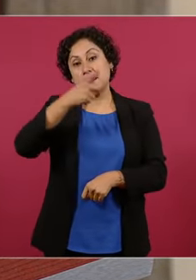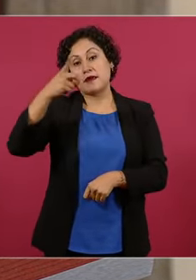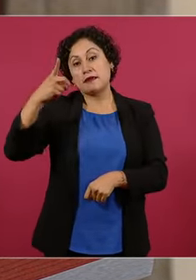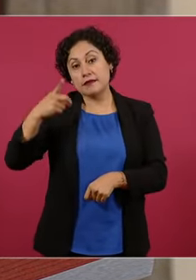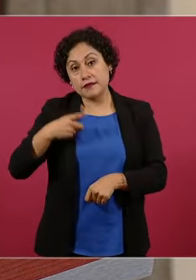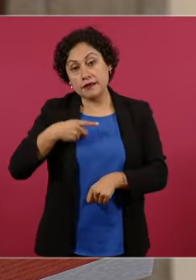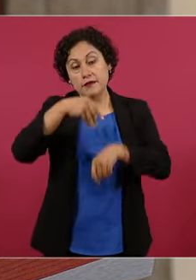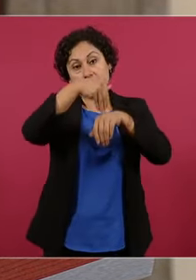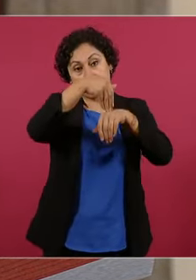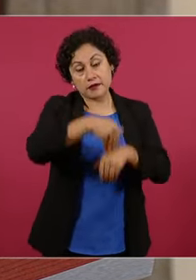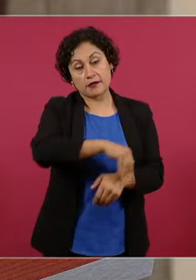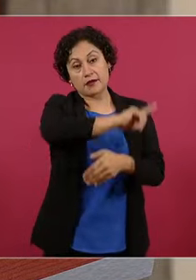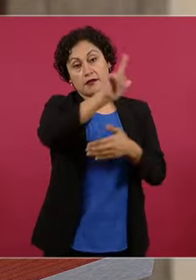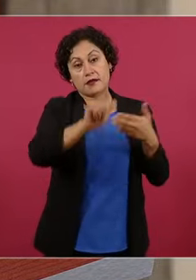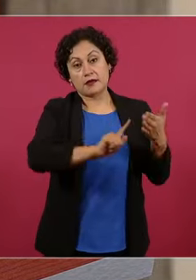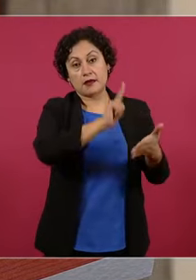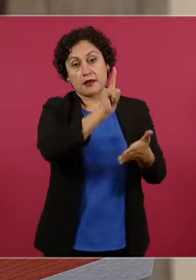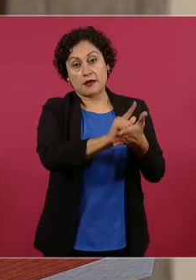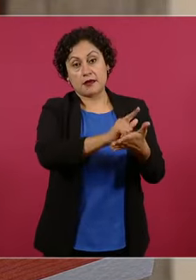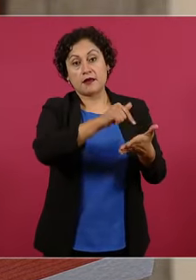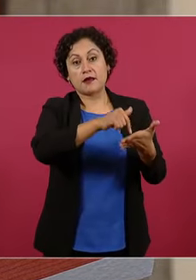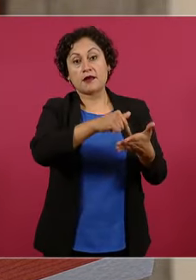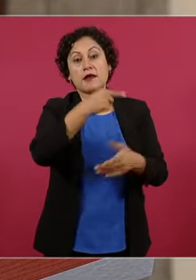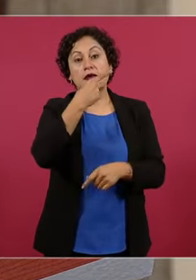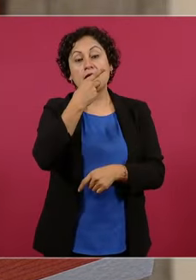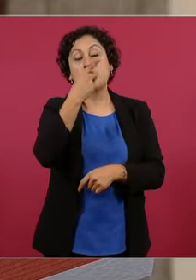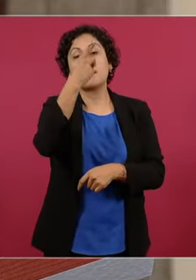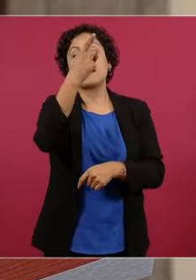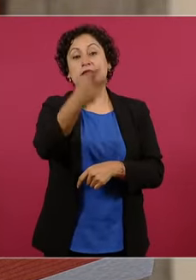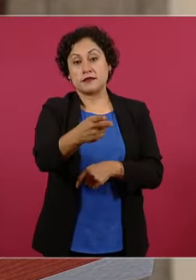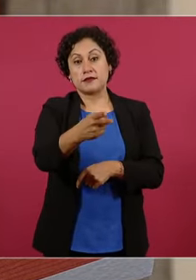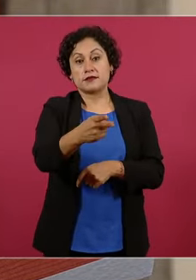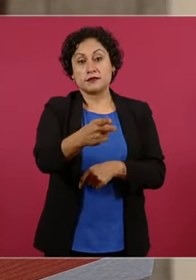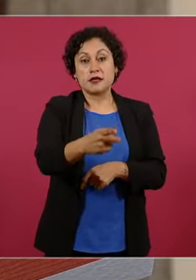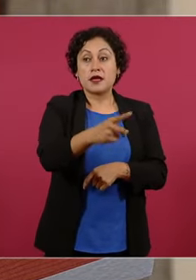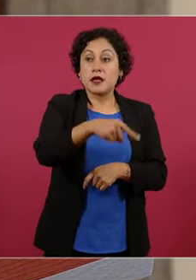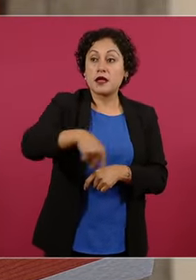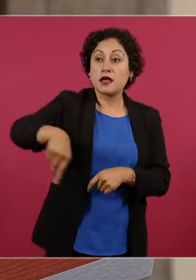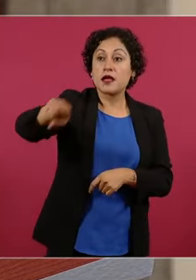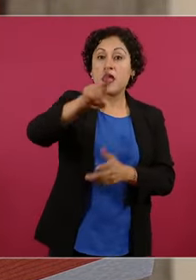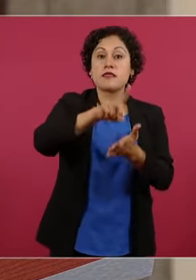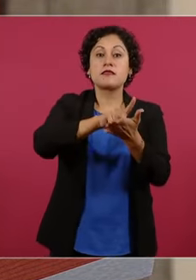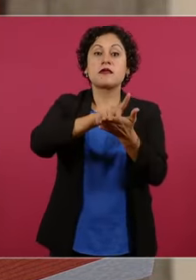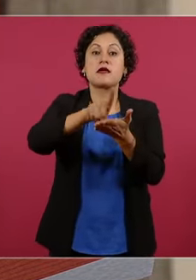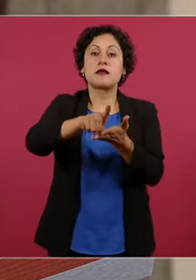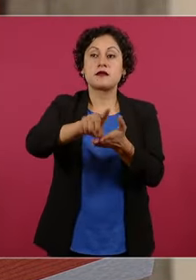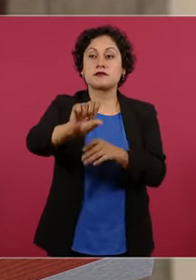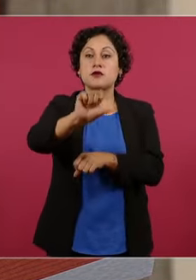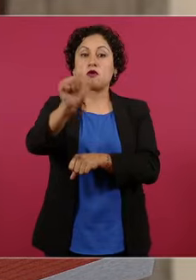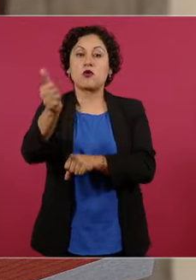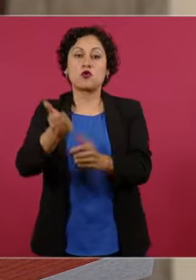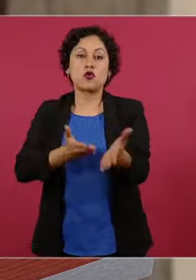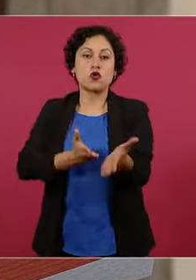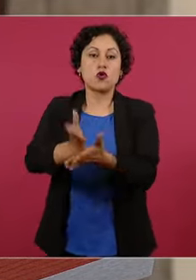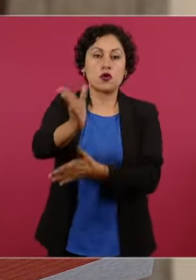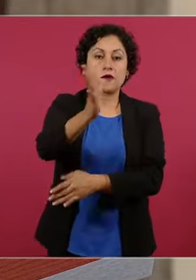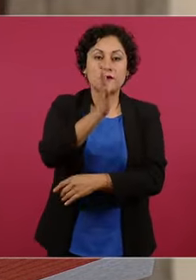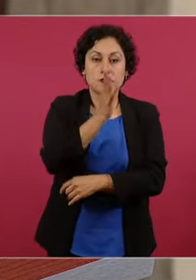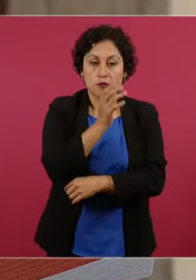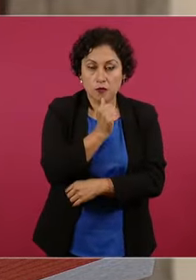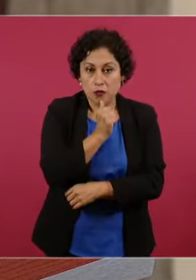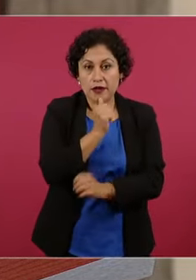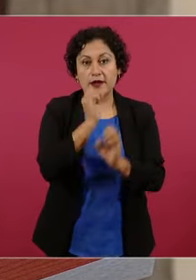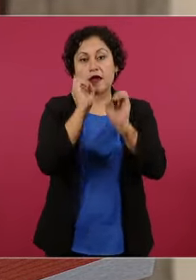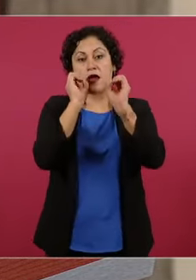puede interferir en el ejercicio de otros derechos o en la vulneración